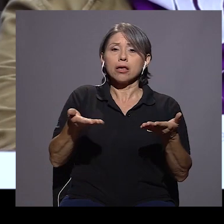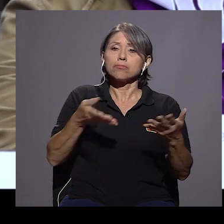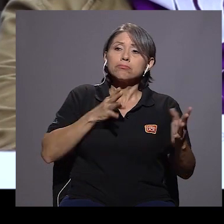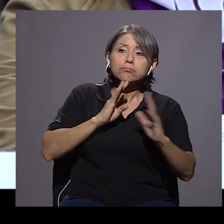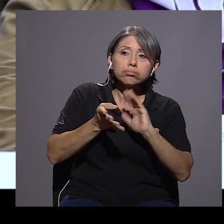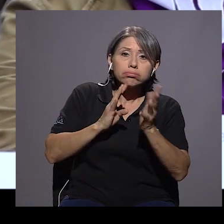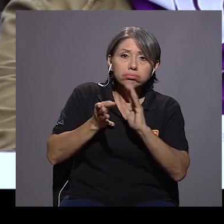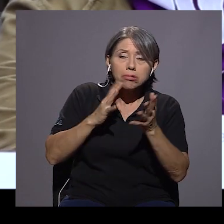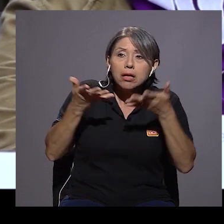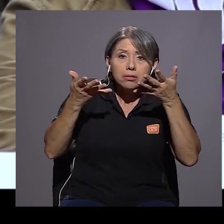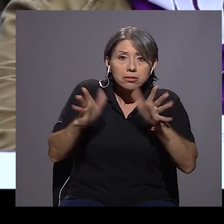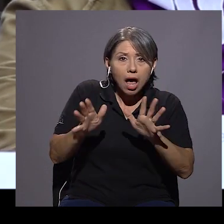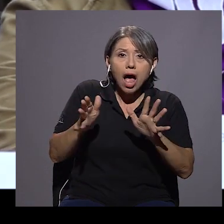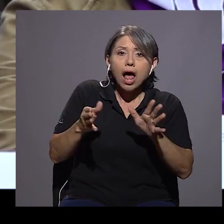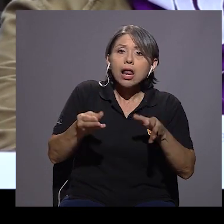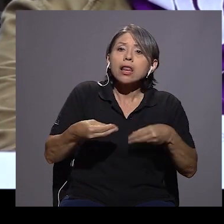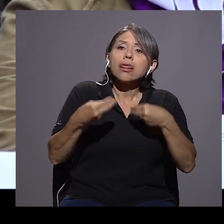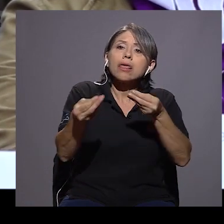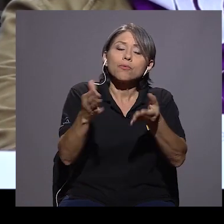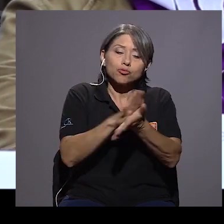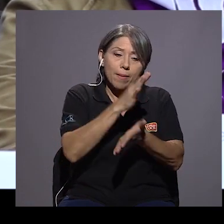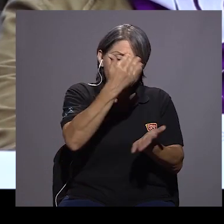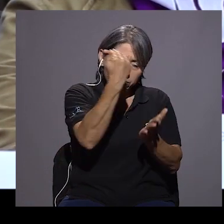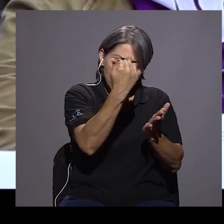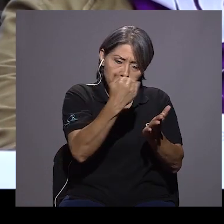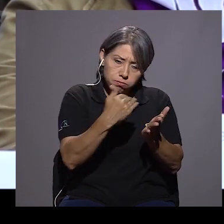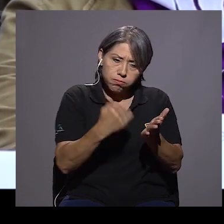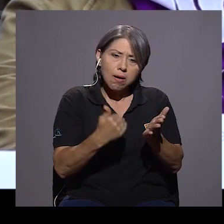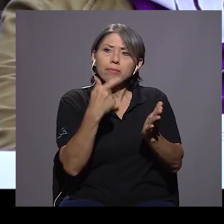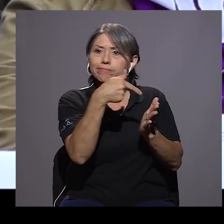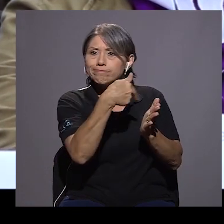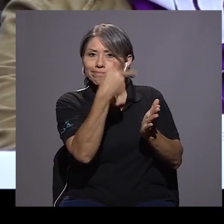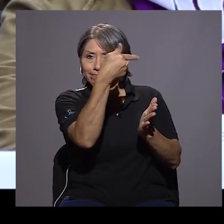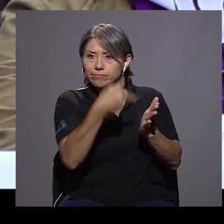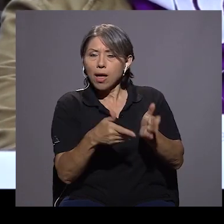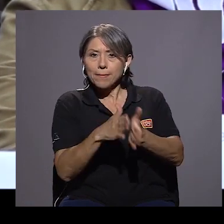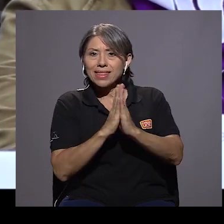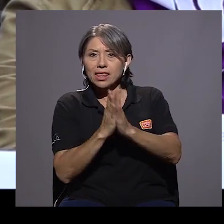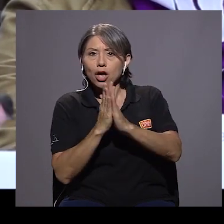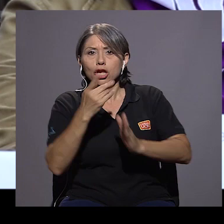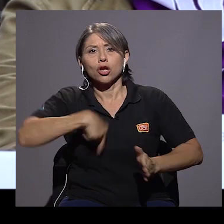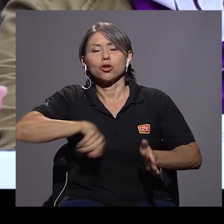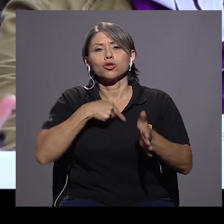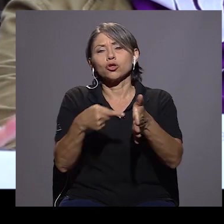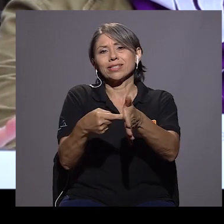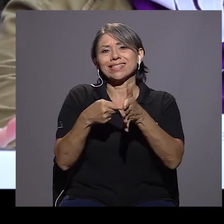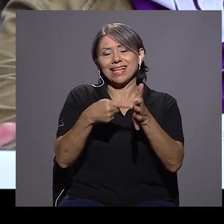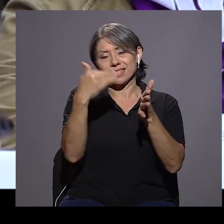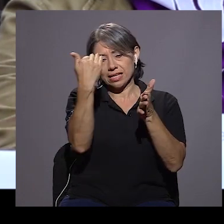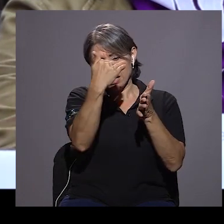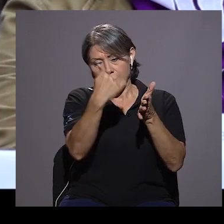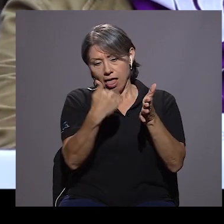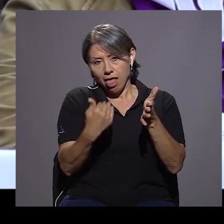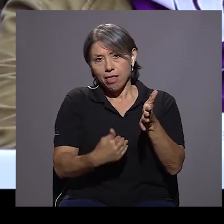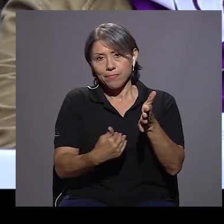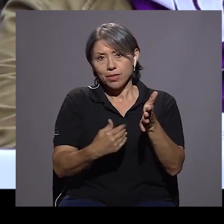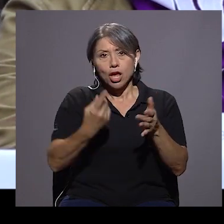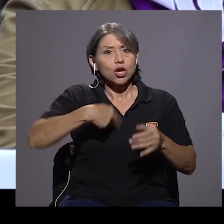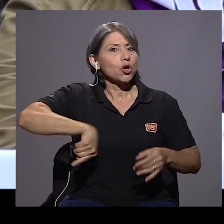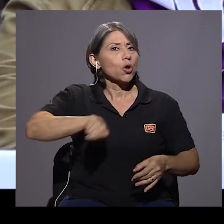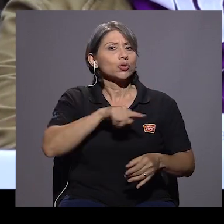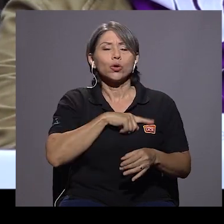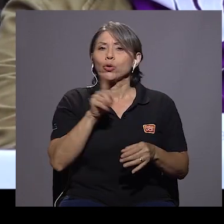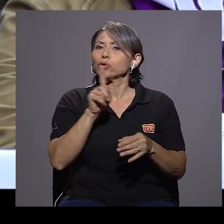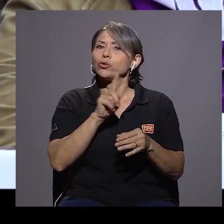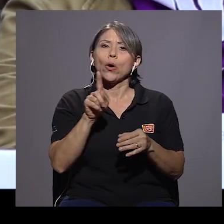también, tuvimos ahí un encuentro, le hemos facilitado un pliego petitorio donde le hacemos saber nuestras exigencias y